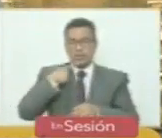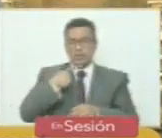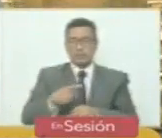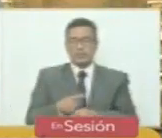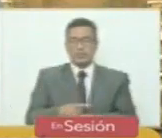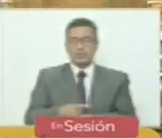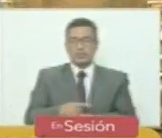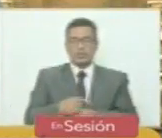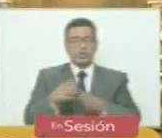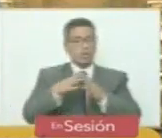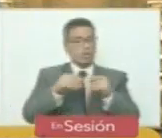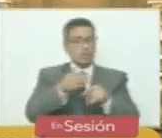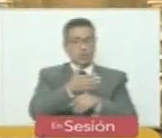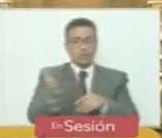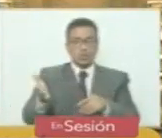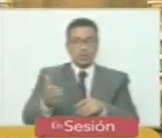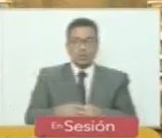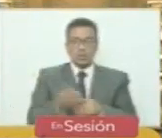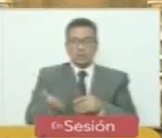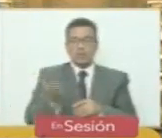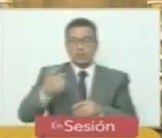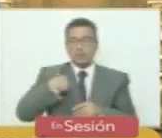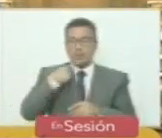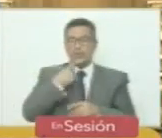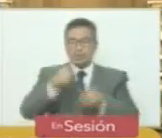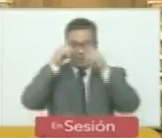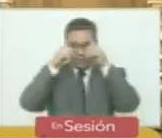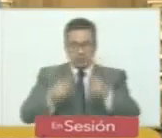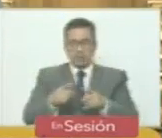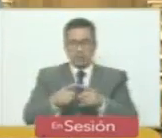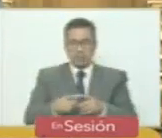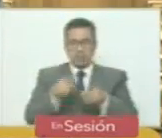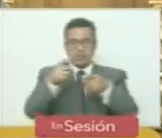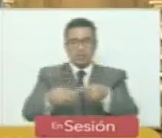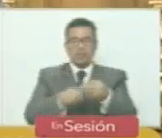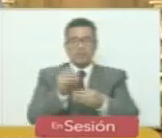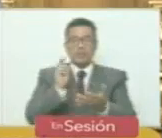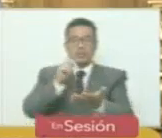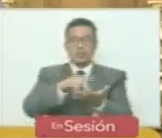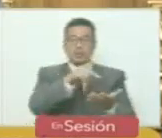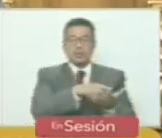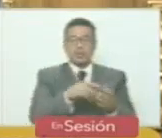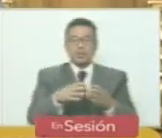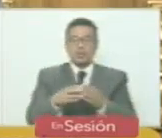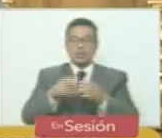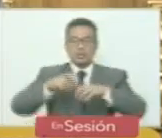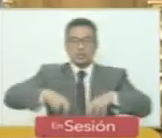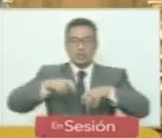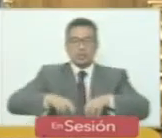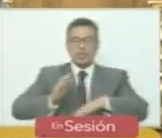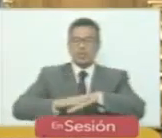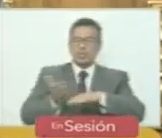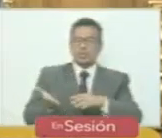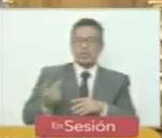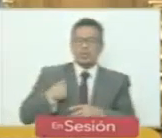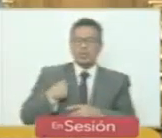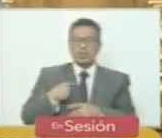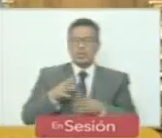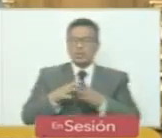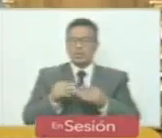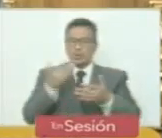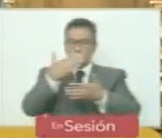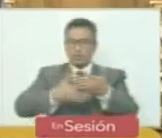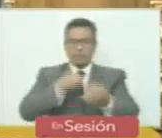en relación a todo ello, habré de resaltar que el presente decisorio no tiene por objeto definir el grado de participación en los hechos investigados, por cuanto la instrucción aún no se